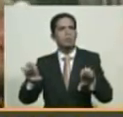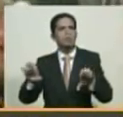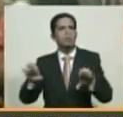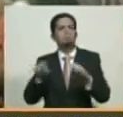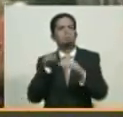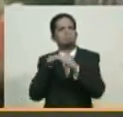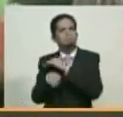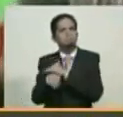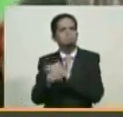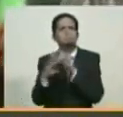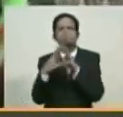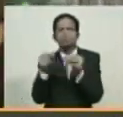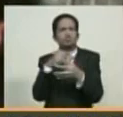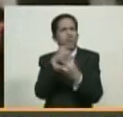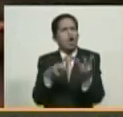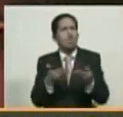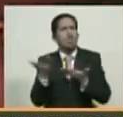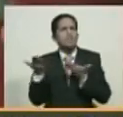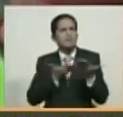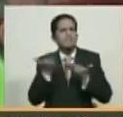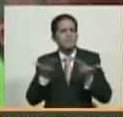acceso a todos los servicios,